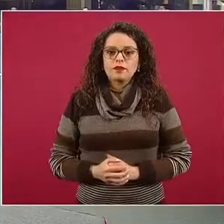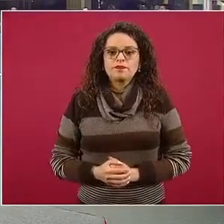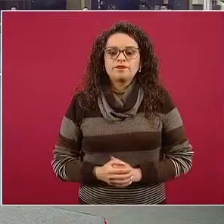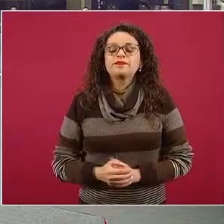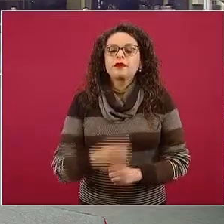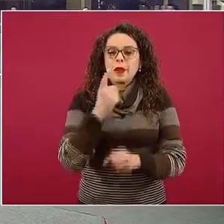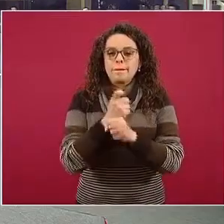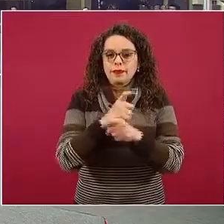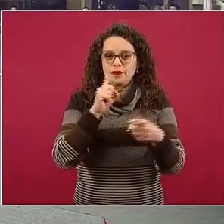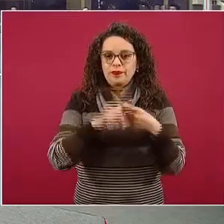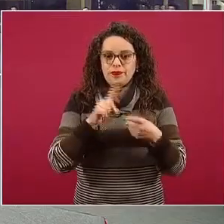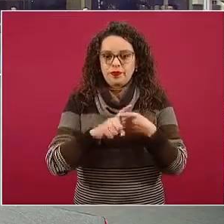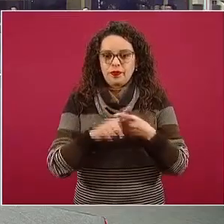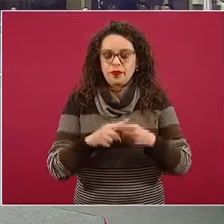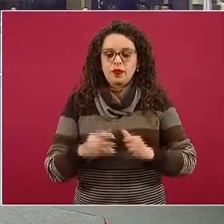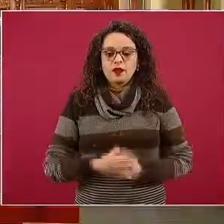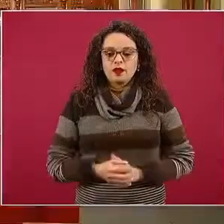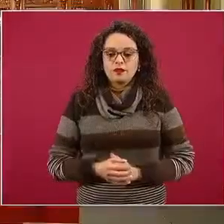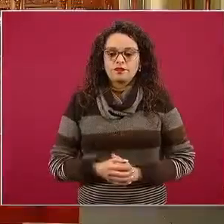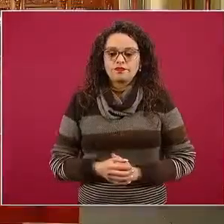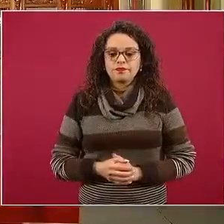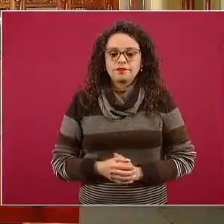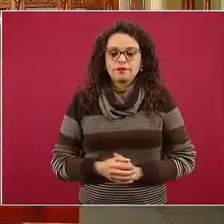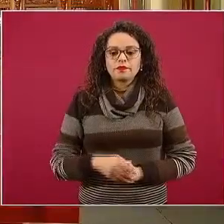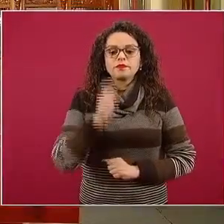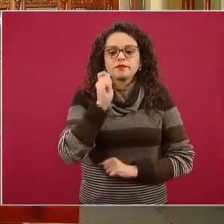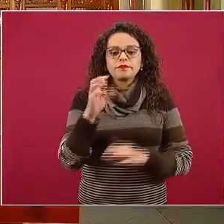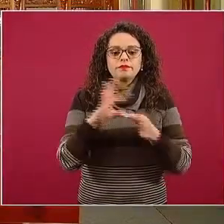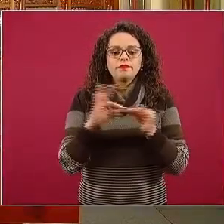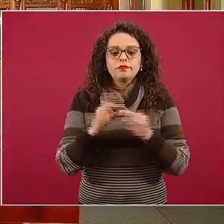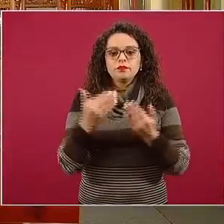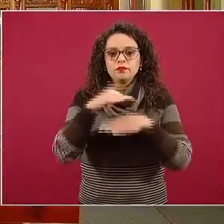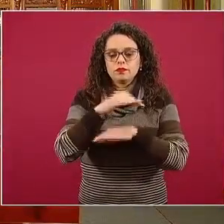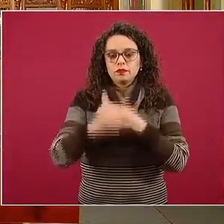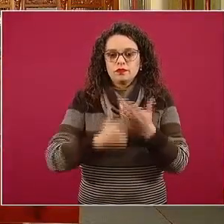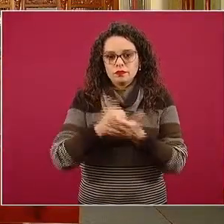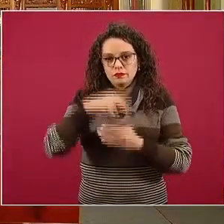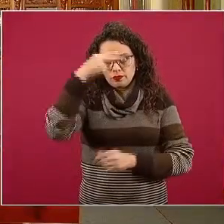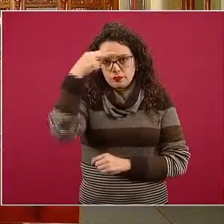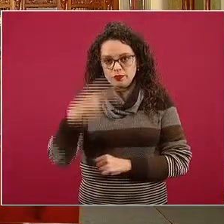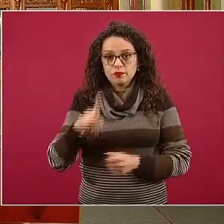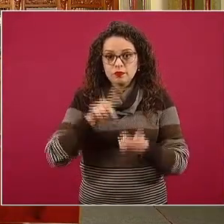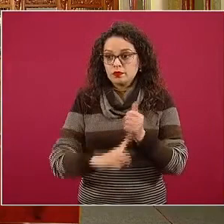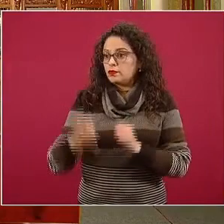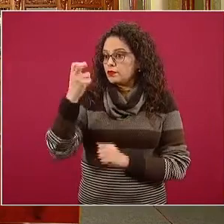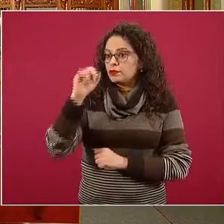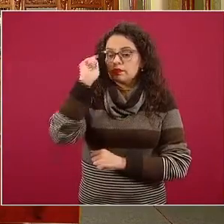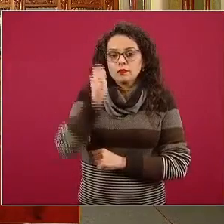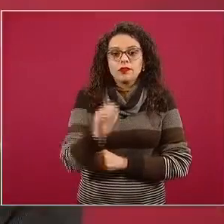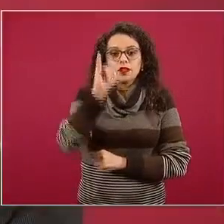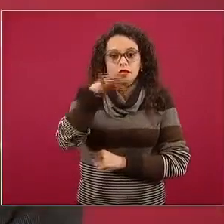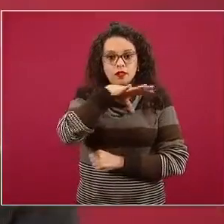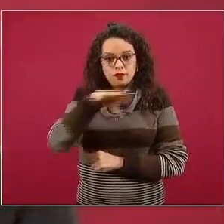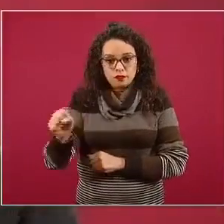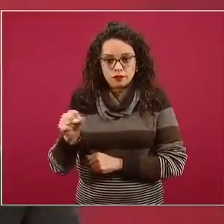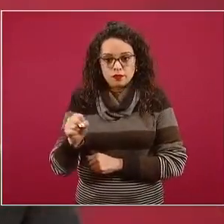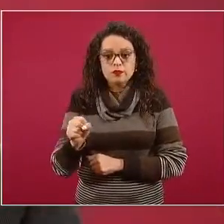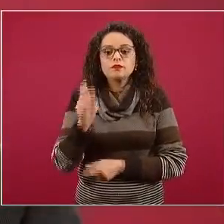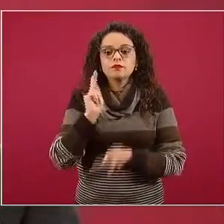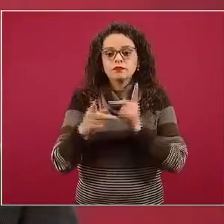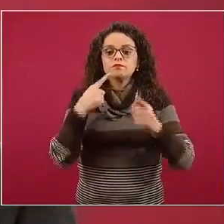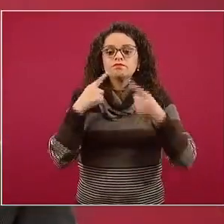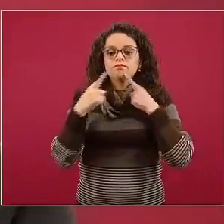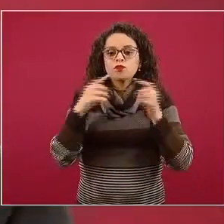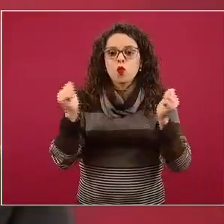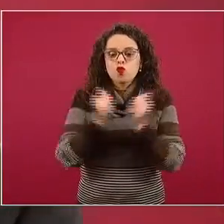comento que, igual que respecto a lo que se habló de la Ciudad de México, en este caso con el Instituto Mexicano del Seguro Social, hablaremos con nuestros colegas